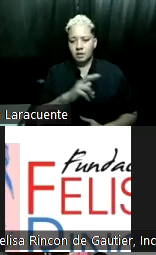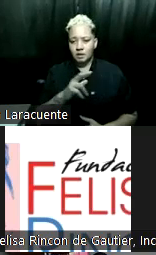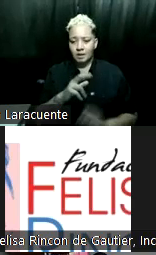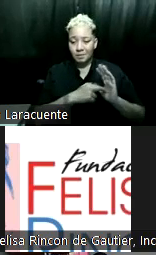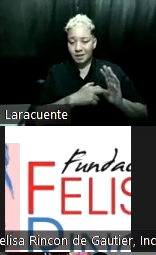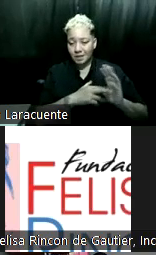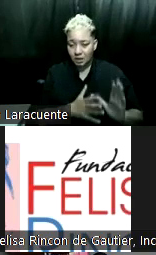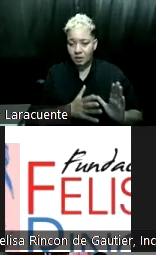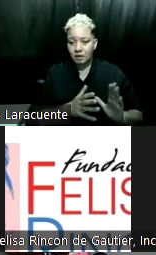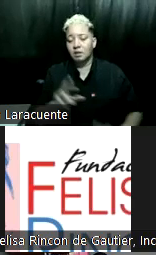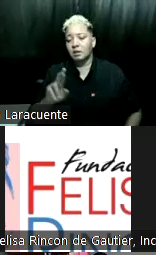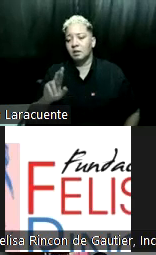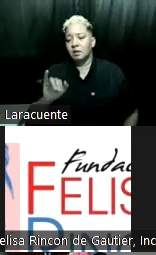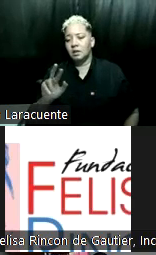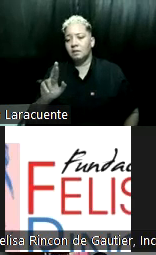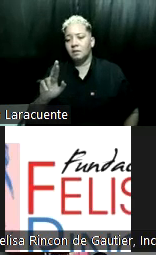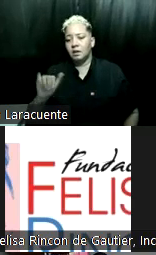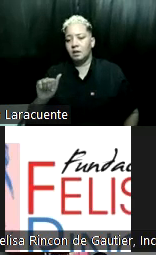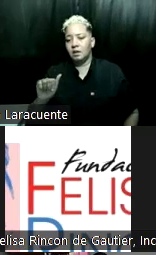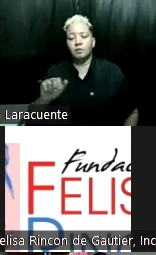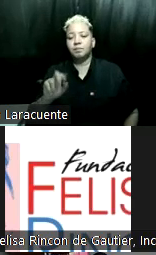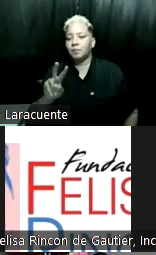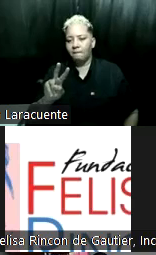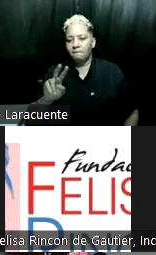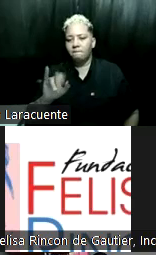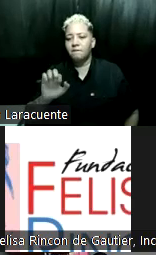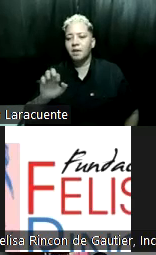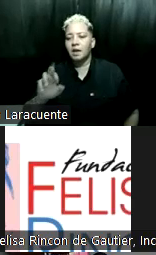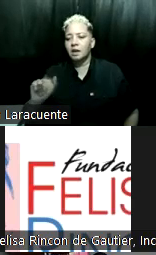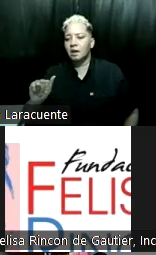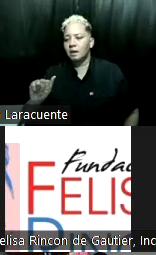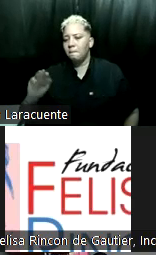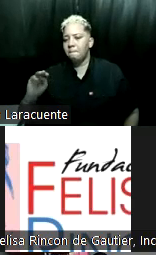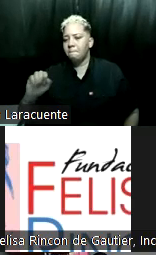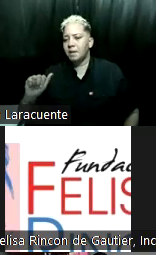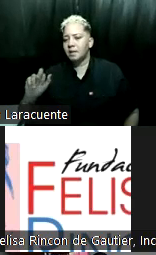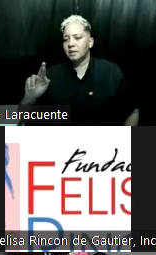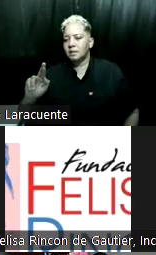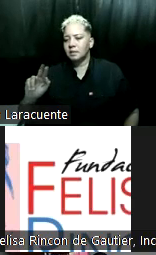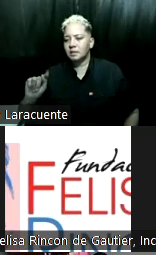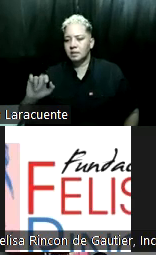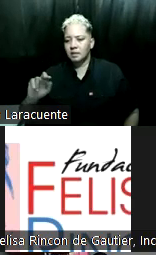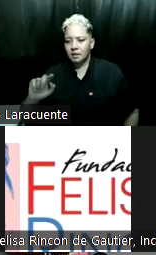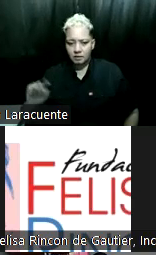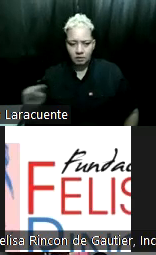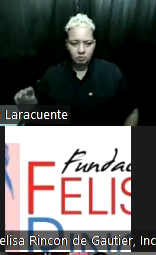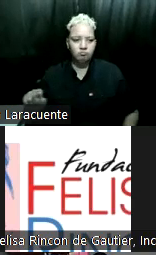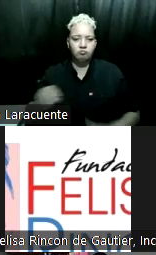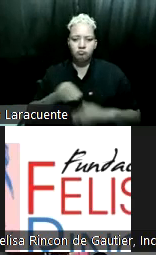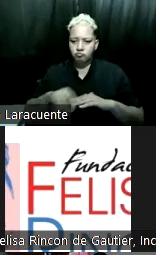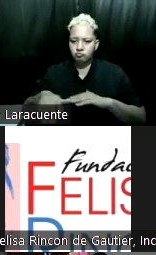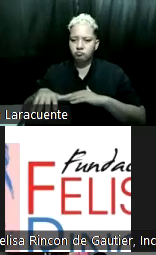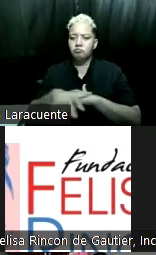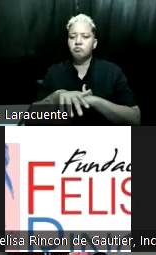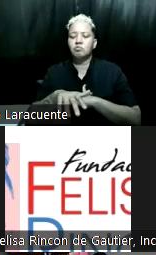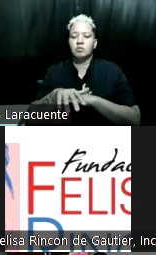Martínez. Y hablando de Viera Martínez, una figura muy influyente en la política del Puerto Rico del periodo, llama